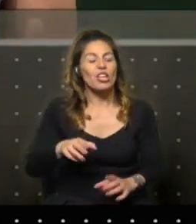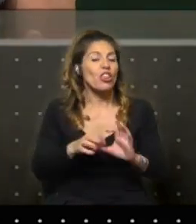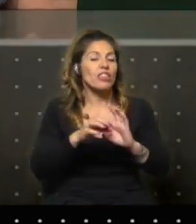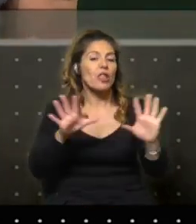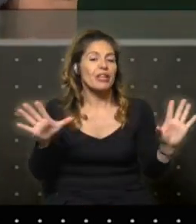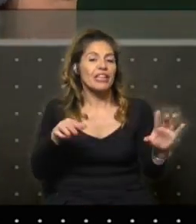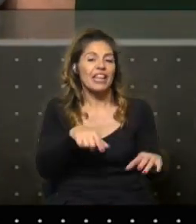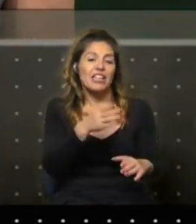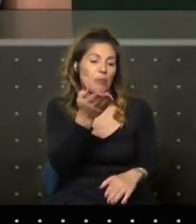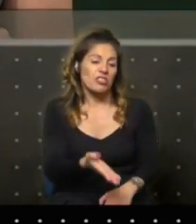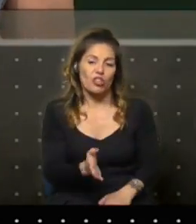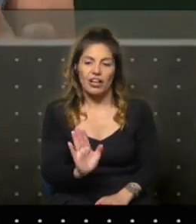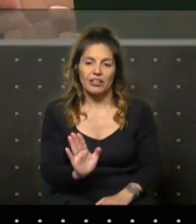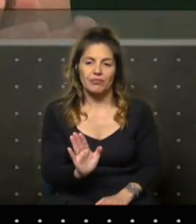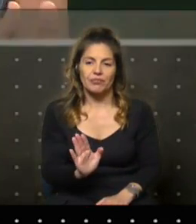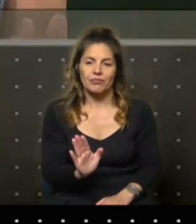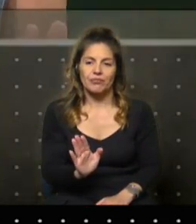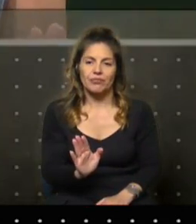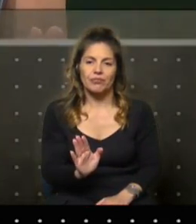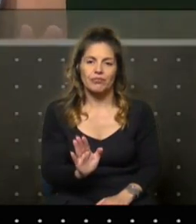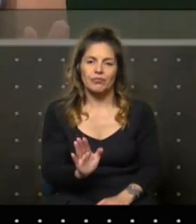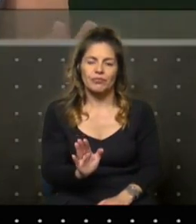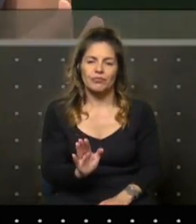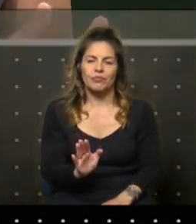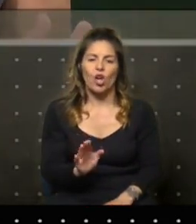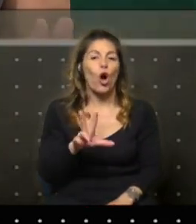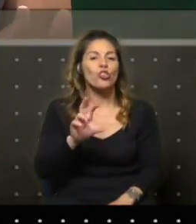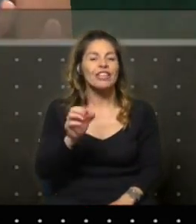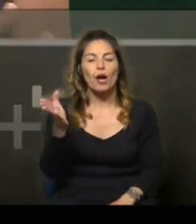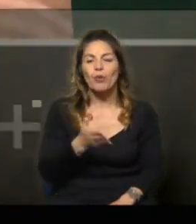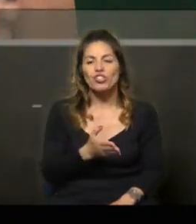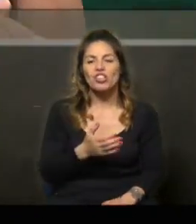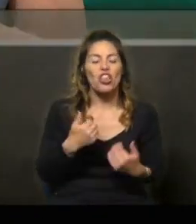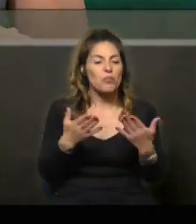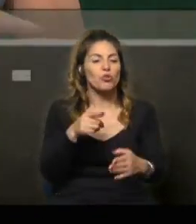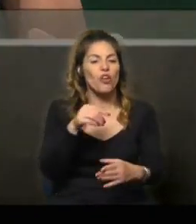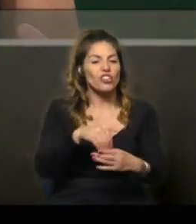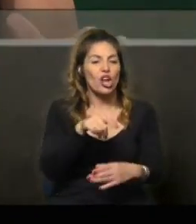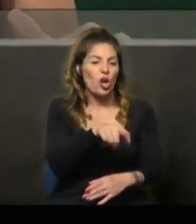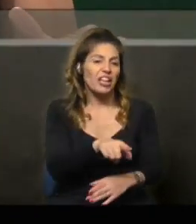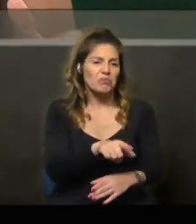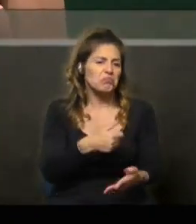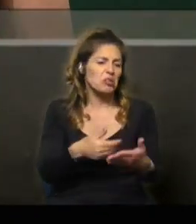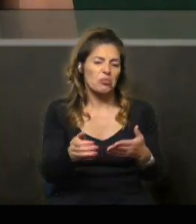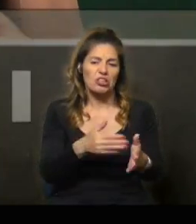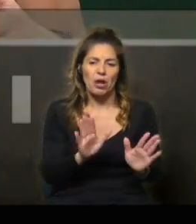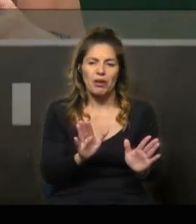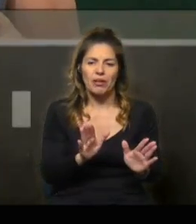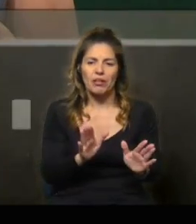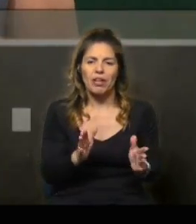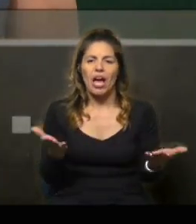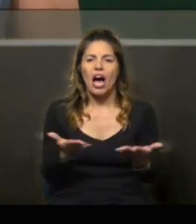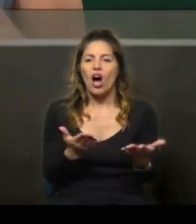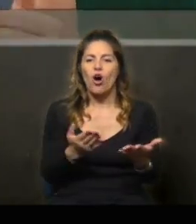al este personaje no y bueno si hay una un un 30% de la población estuvo dispuesto a votarlo a él a secas ahora estuvo